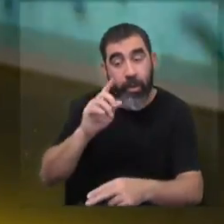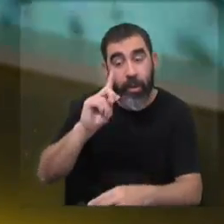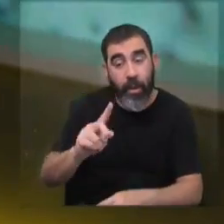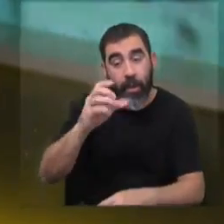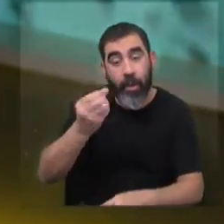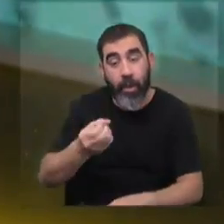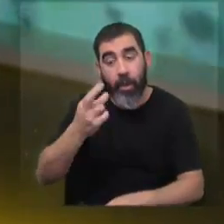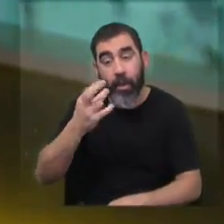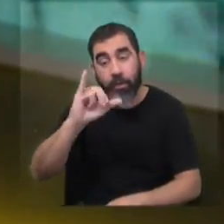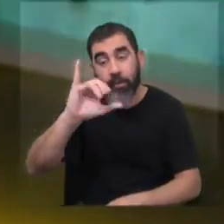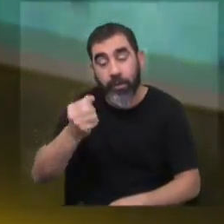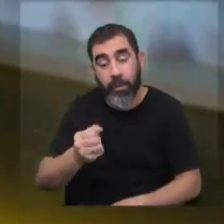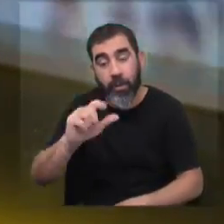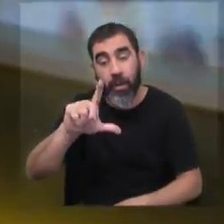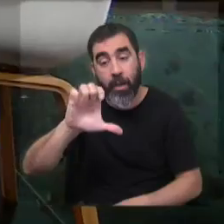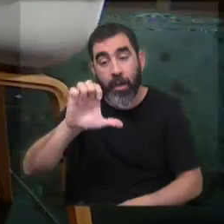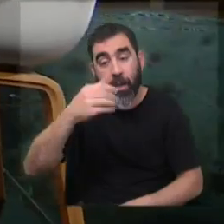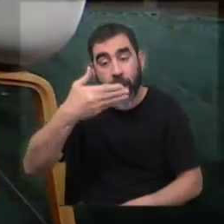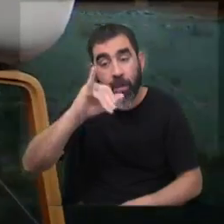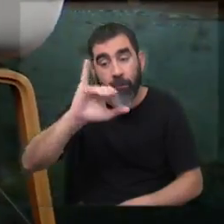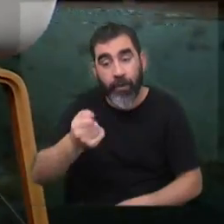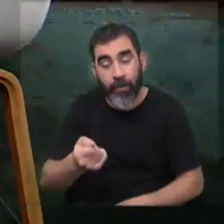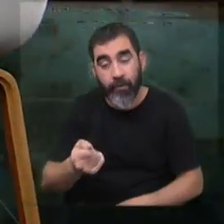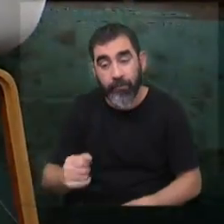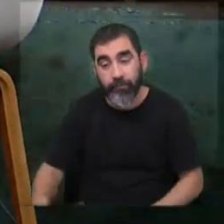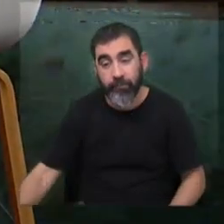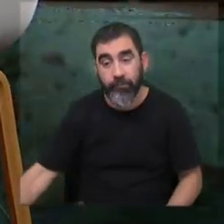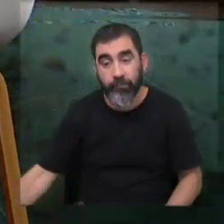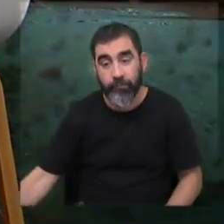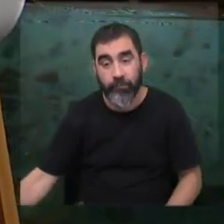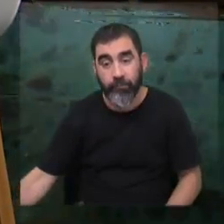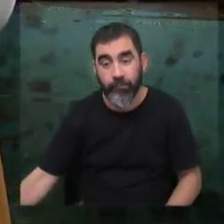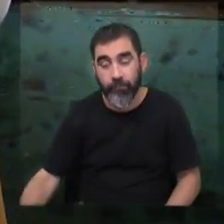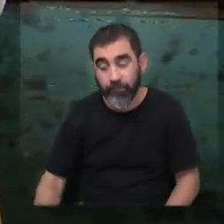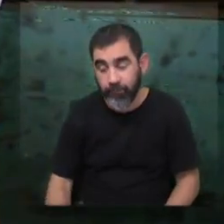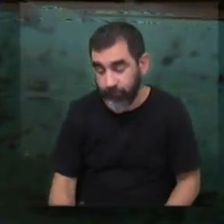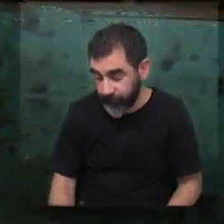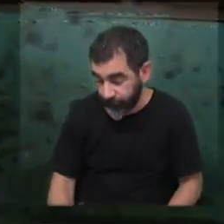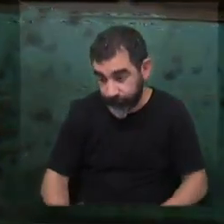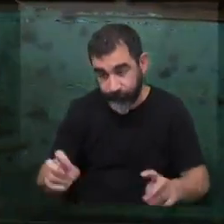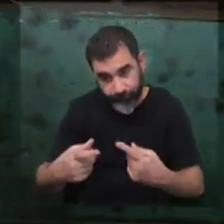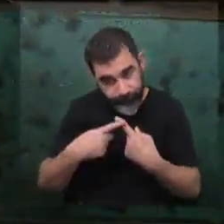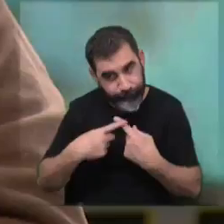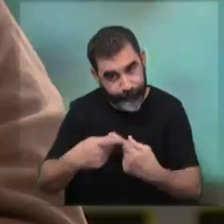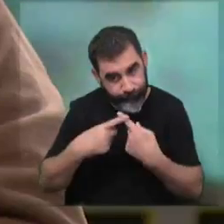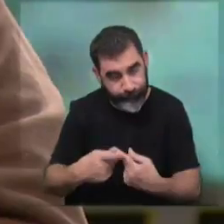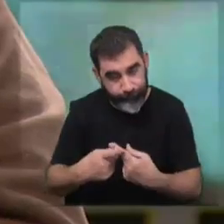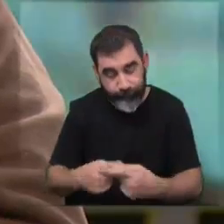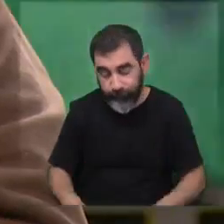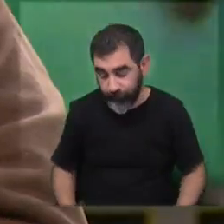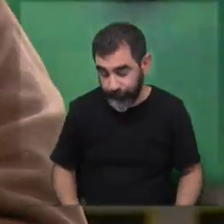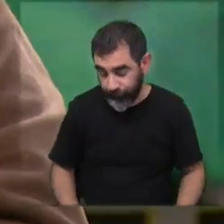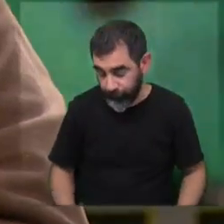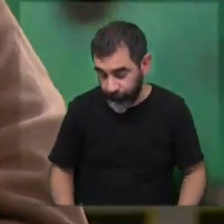homenaje a una investigadora uruguaya. Sí, tocaste un tema candente. Bueno, a ver.